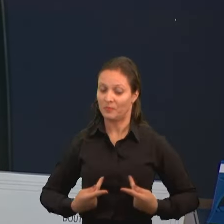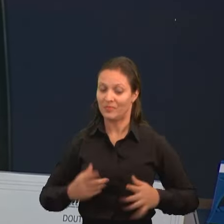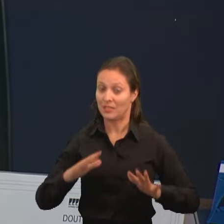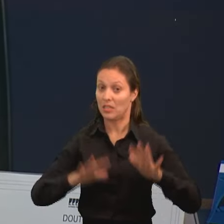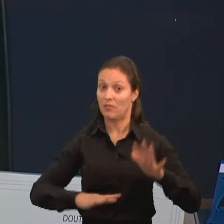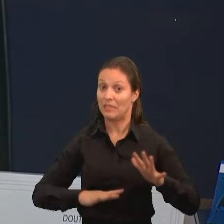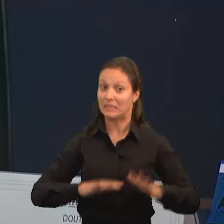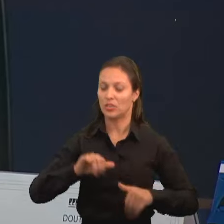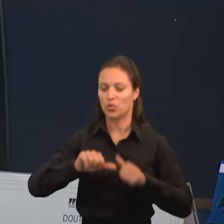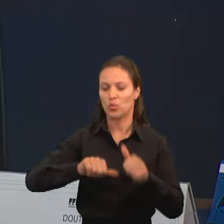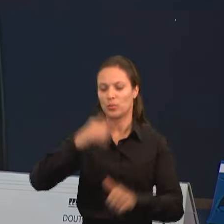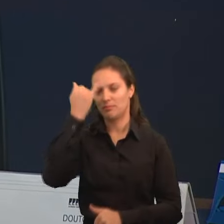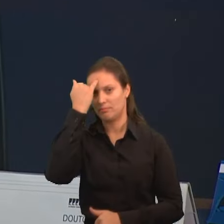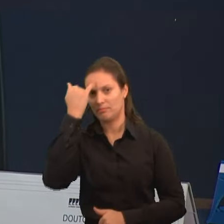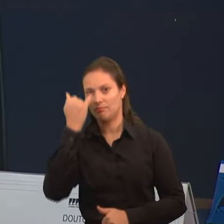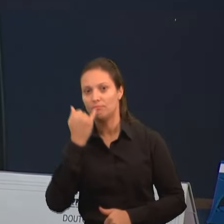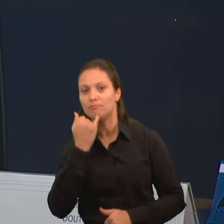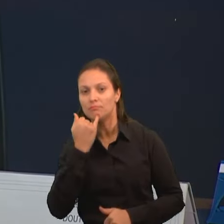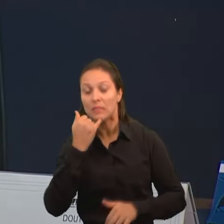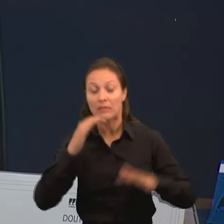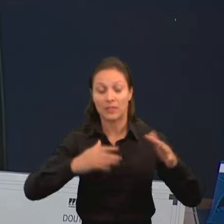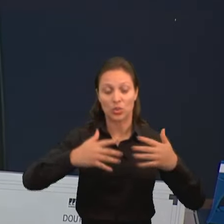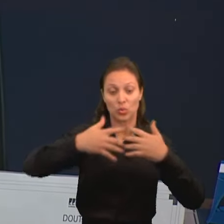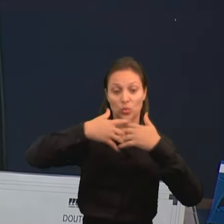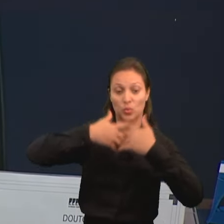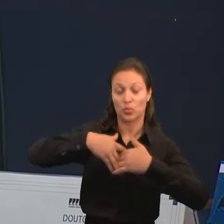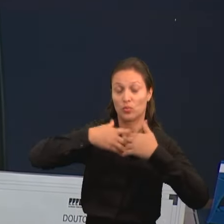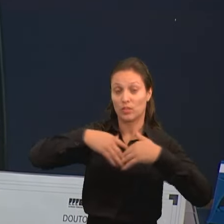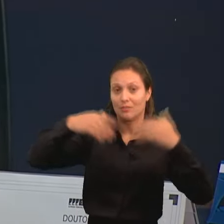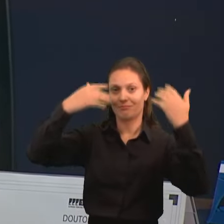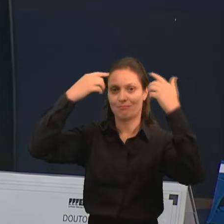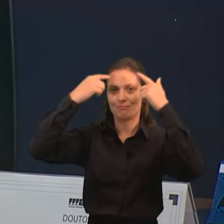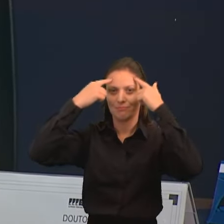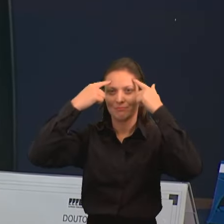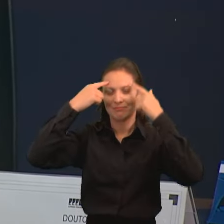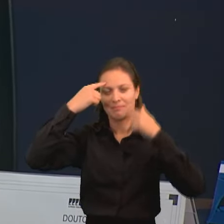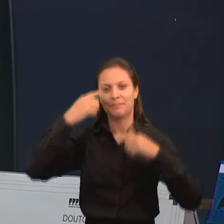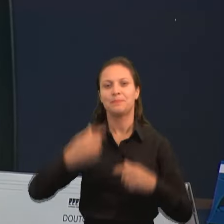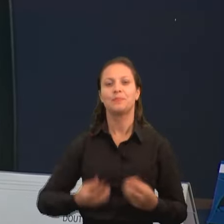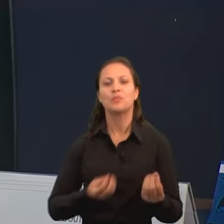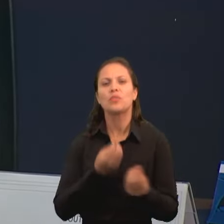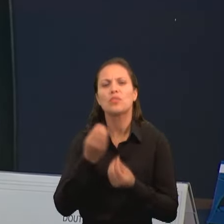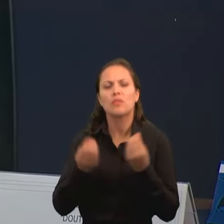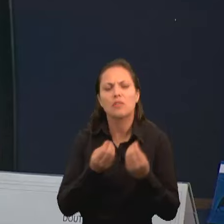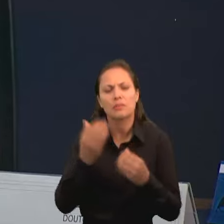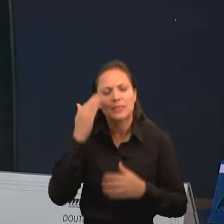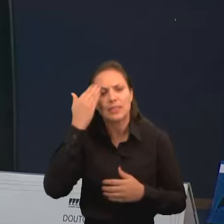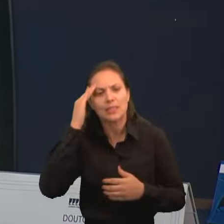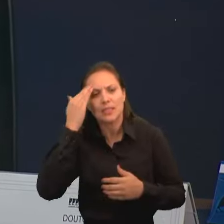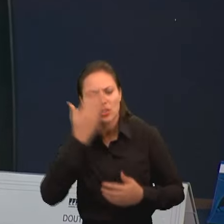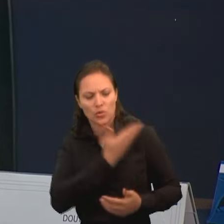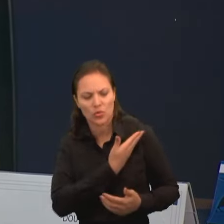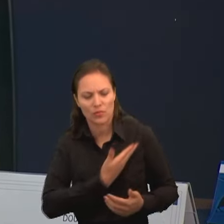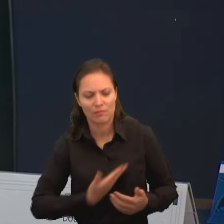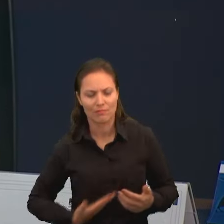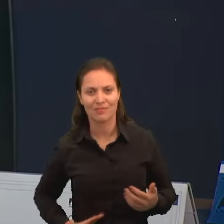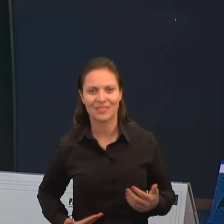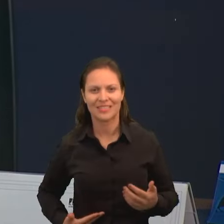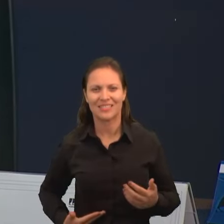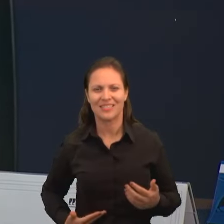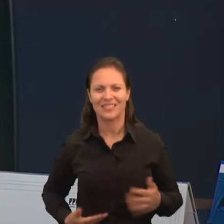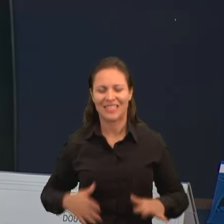Podemos cambiar nuestra identidad, cambiar nuestra mente, interferir sobre